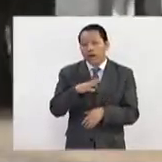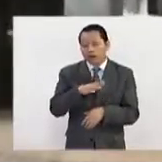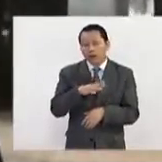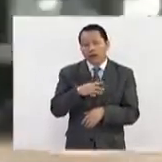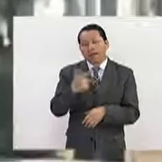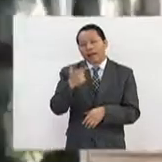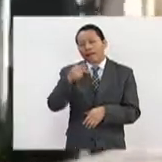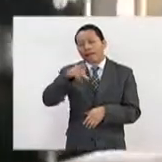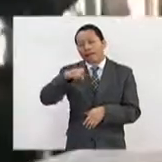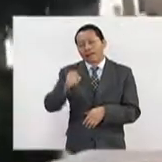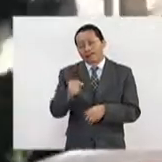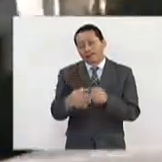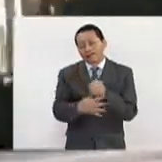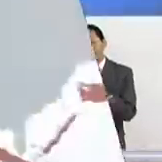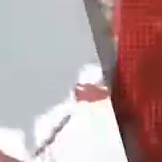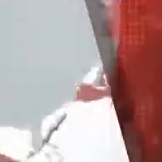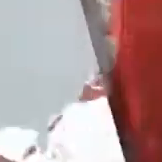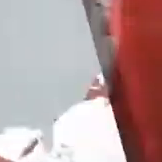posicionador con GPS.